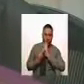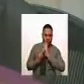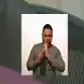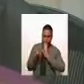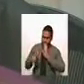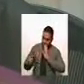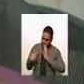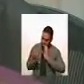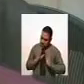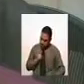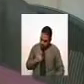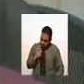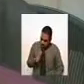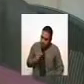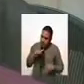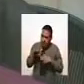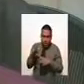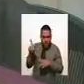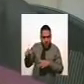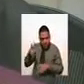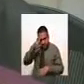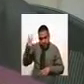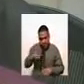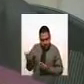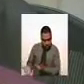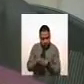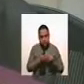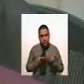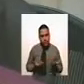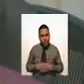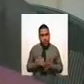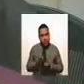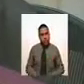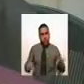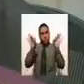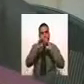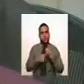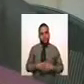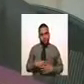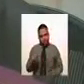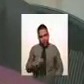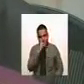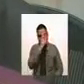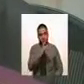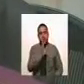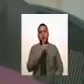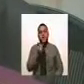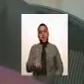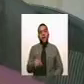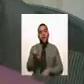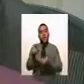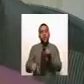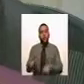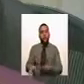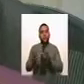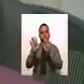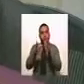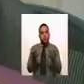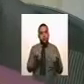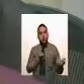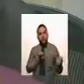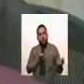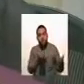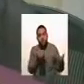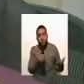defensa a su dignidad. Igual y no menos importante es exigir el mismo respeto hacia nuestros compatriotas que están en la